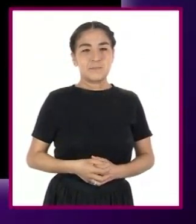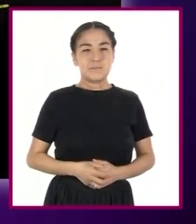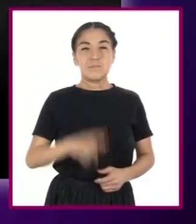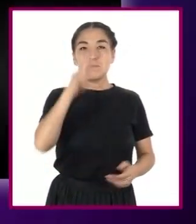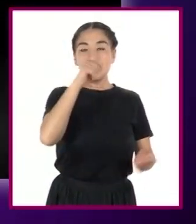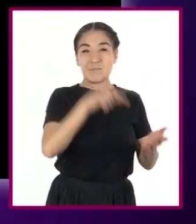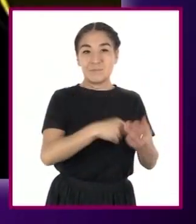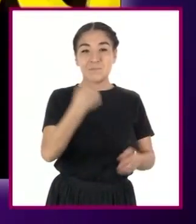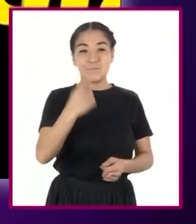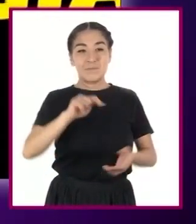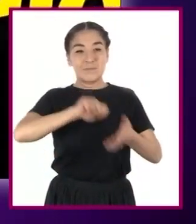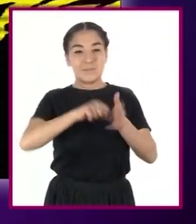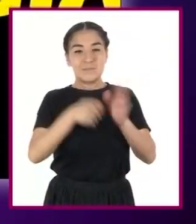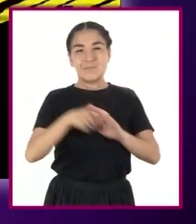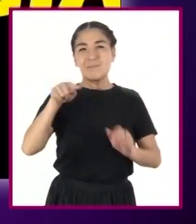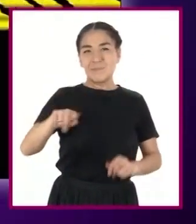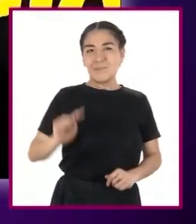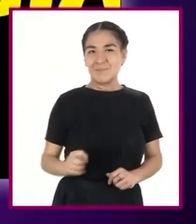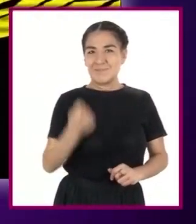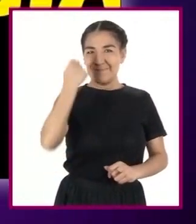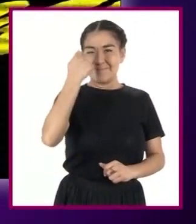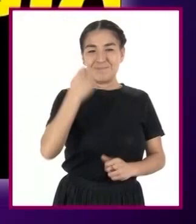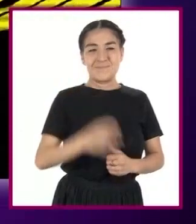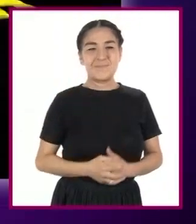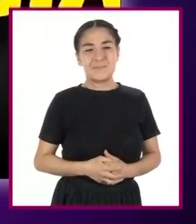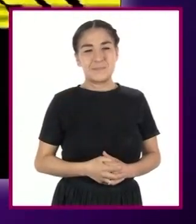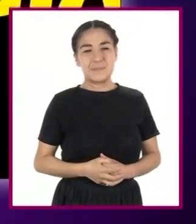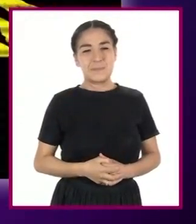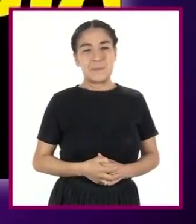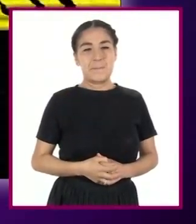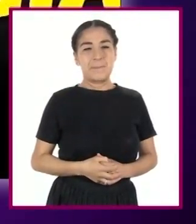1001 técnicas en la tecnología.